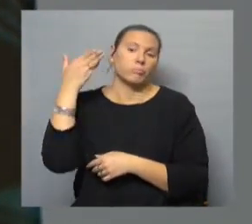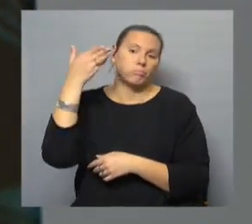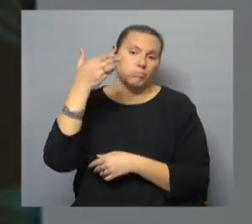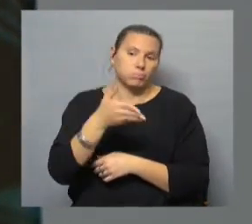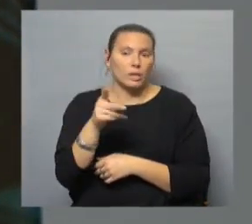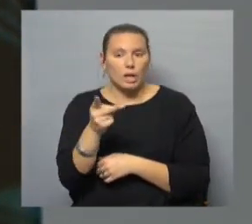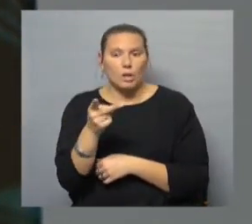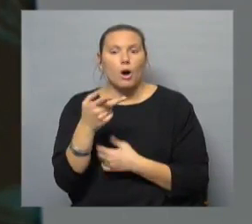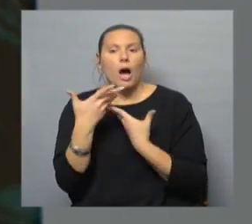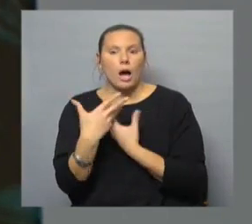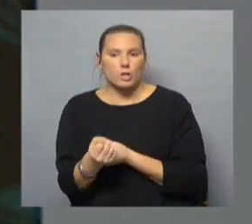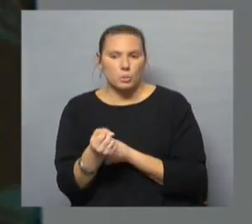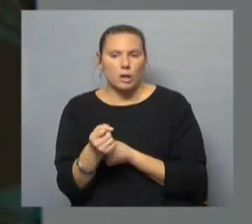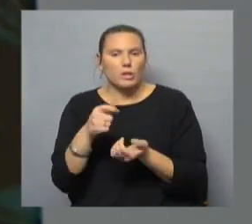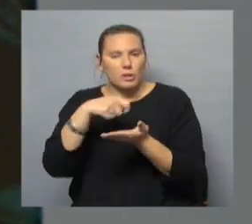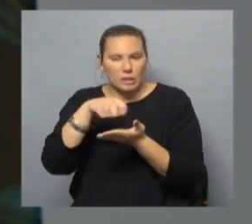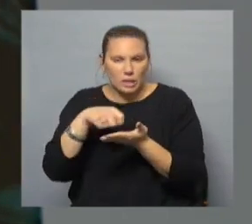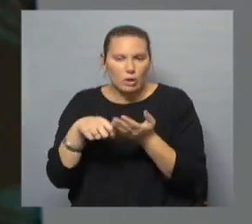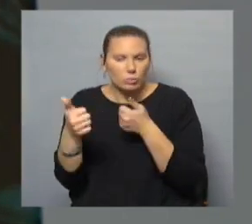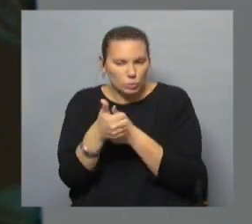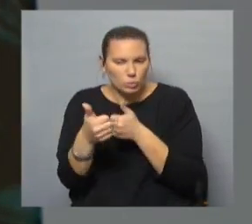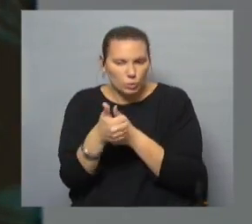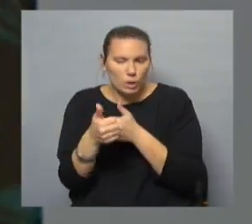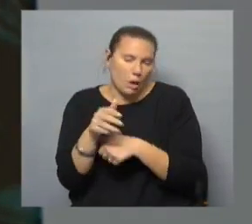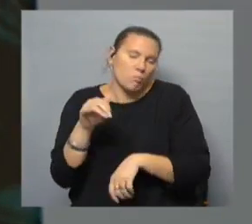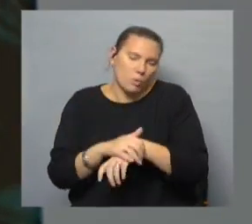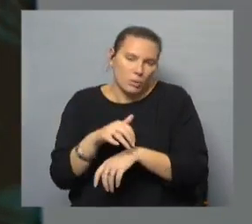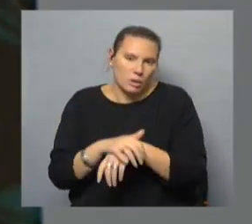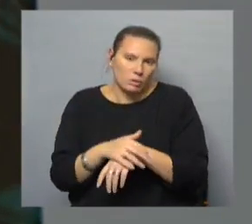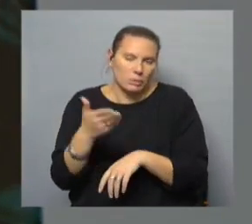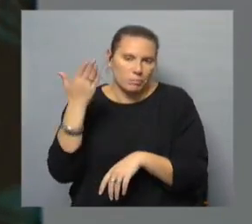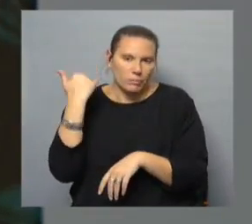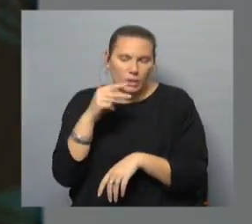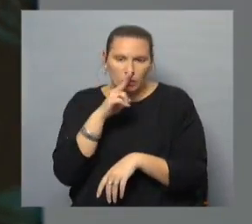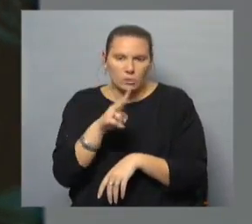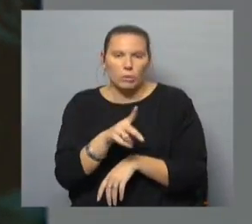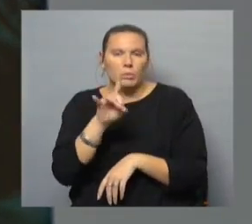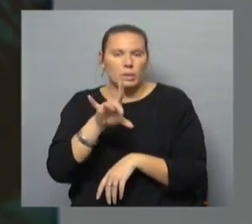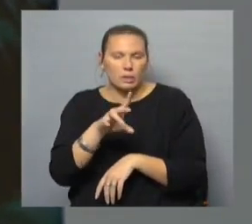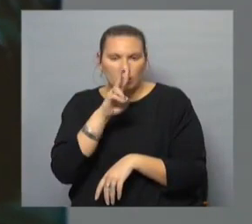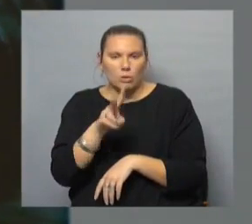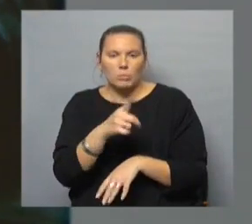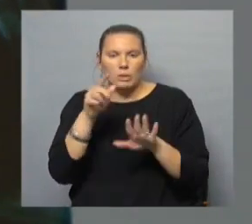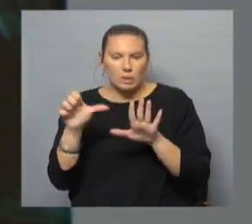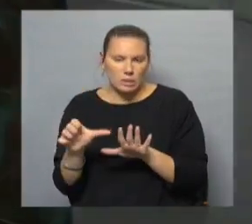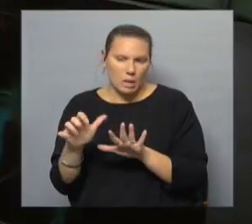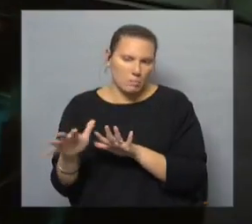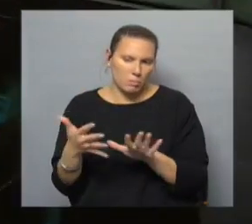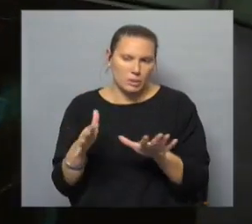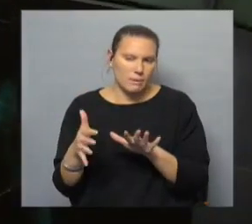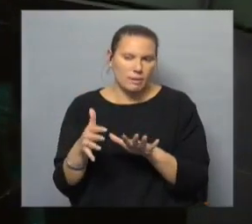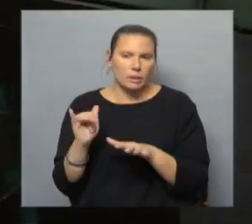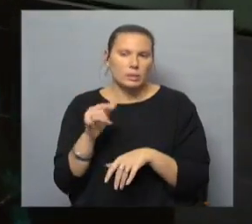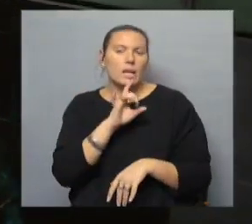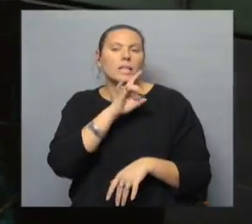que ayudaron mucho con el guión y tutoreando en su momento, allá por el 2015, 2016, una cosa así. Sí, en